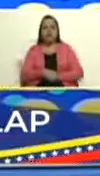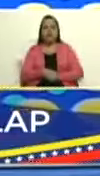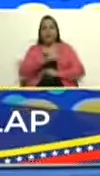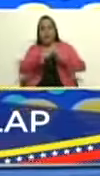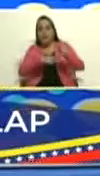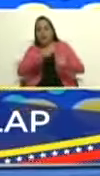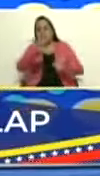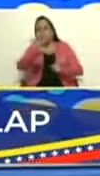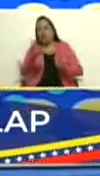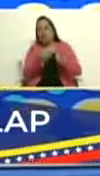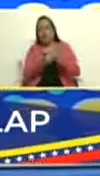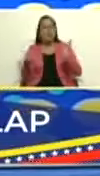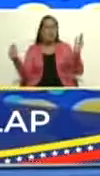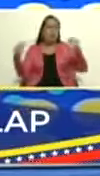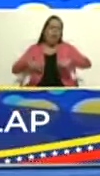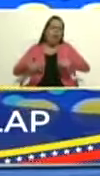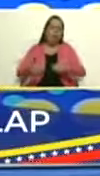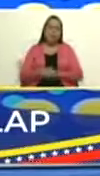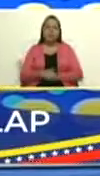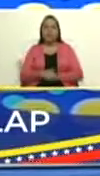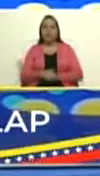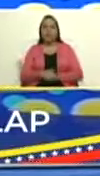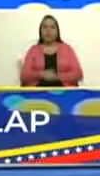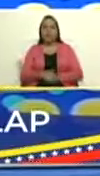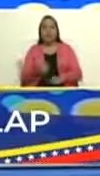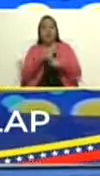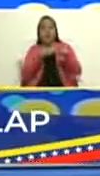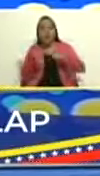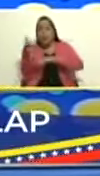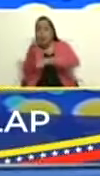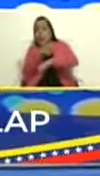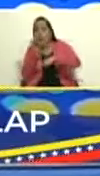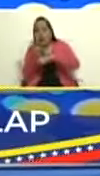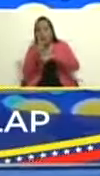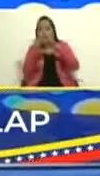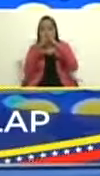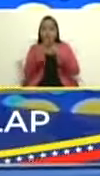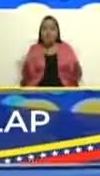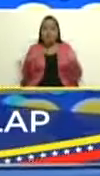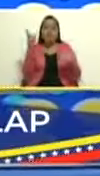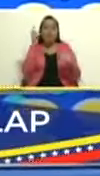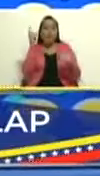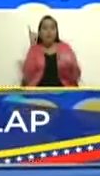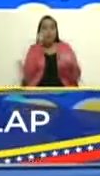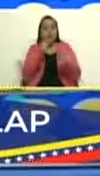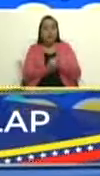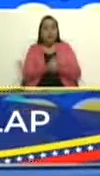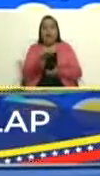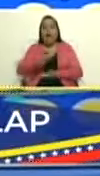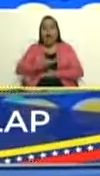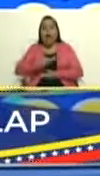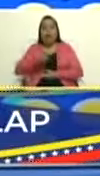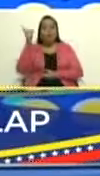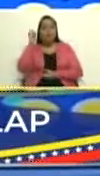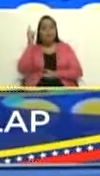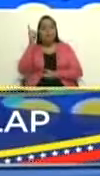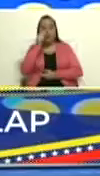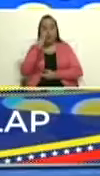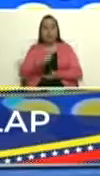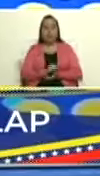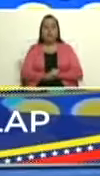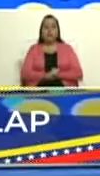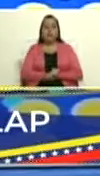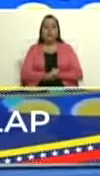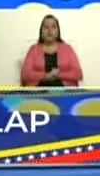y 5.000 más. Pero si todos los gobernadores y gobernadoras y todos los alcaldes y alcaldesas